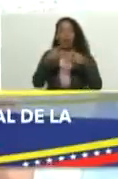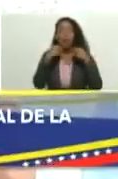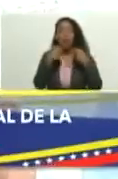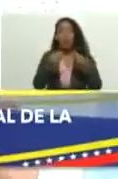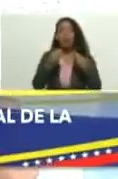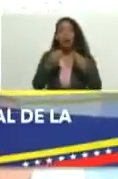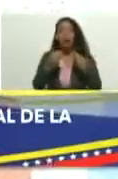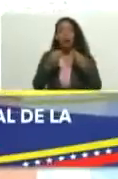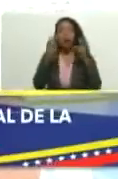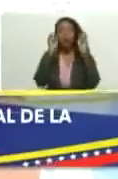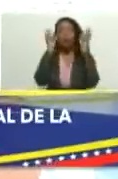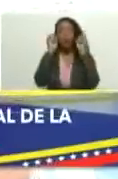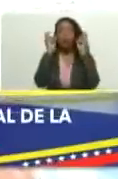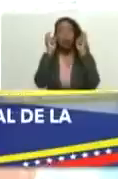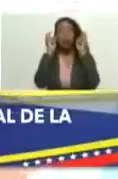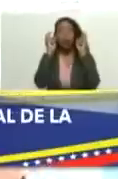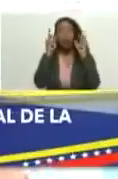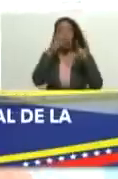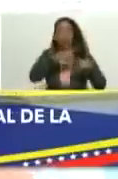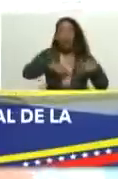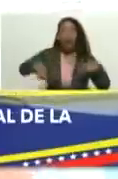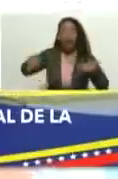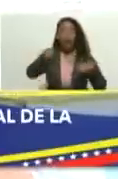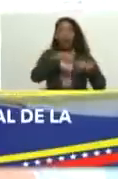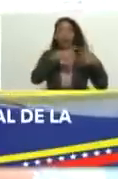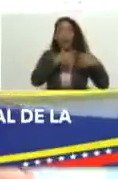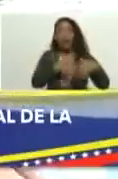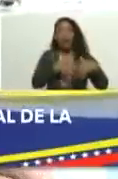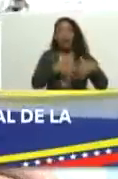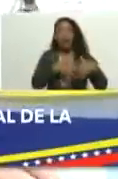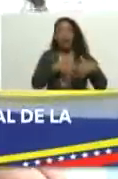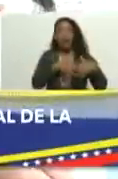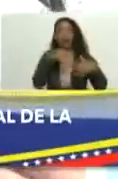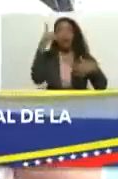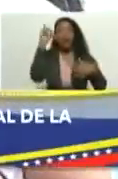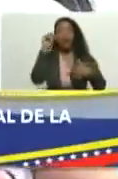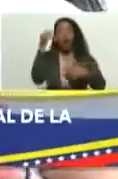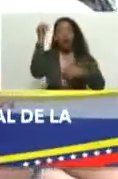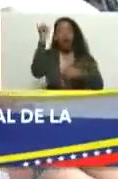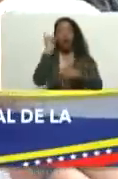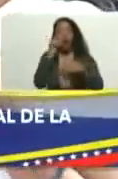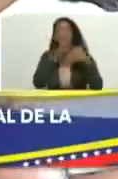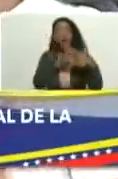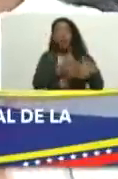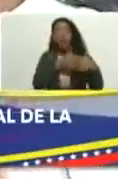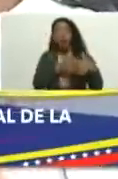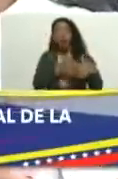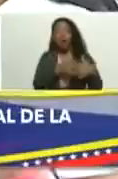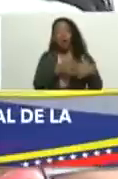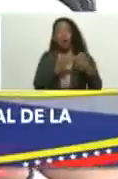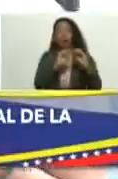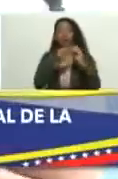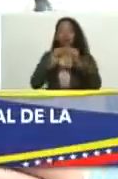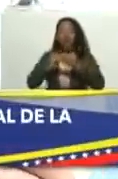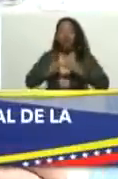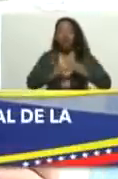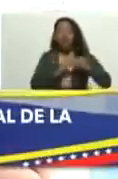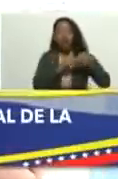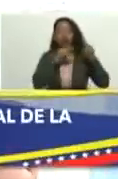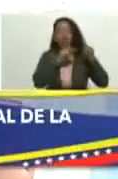para el área de los platos, que es planta A, y contamos con una planta de reempaque, que esta